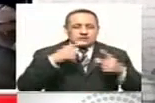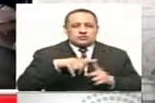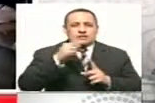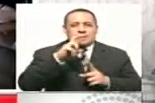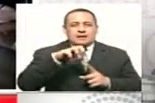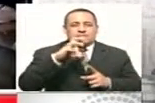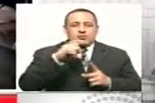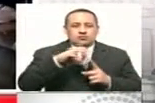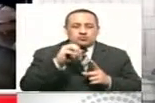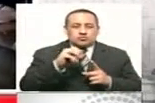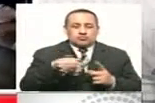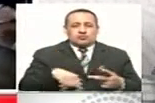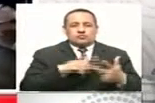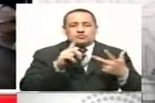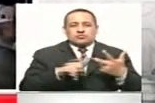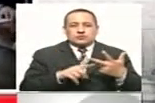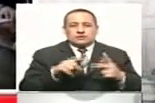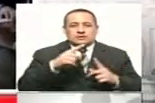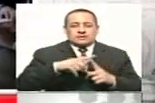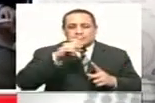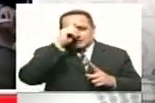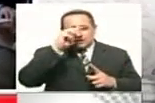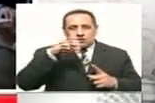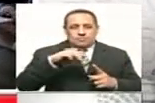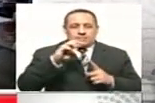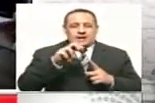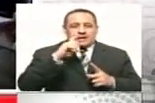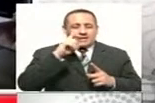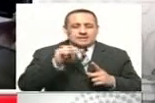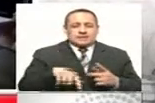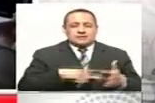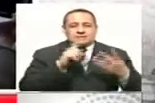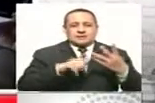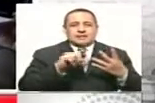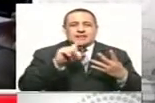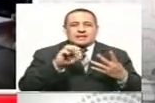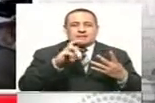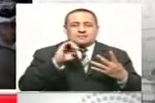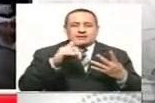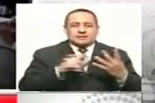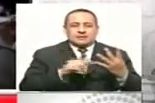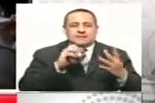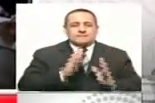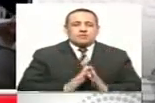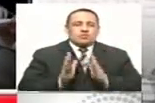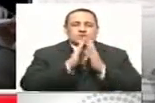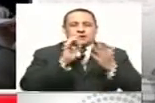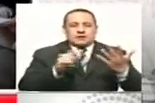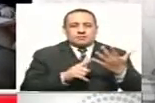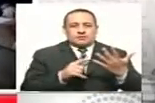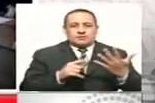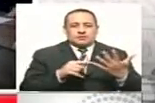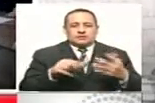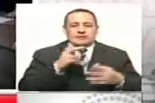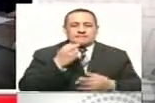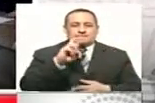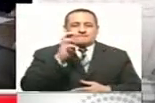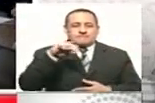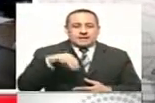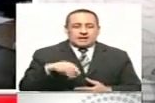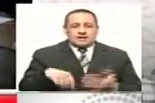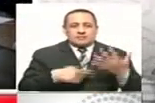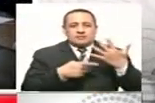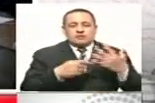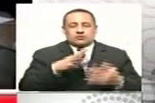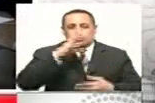Tarapoto, Tingo María, todo el Alto Guayaga, La Merced, Pucallpa, toda la zona que es el Braen,